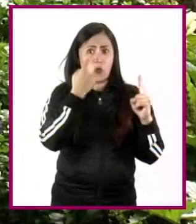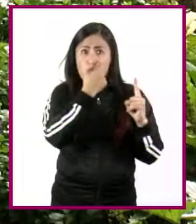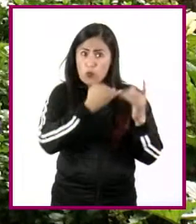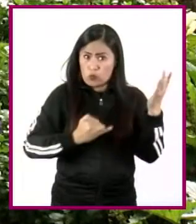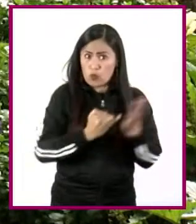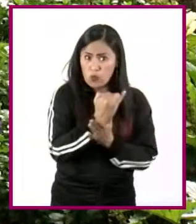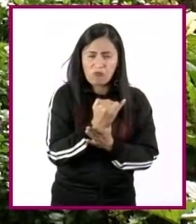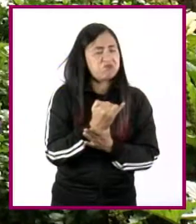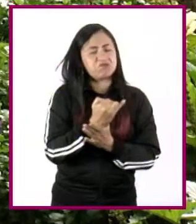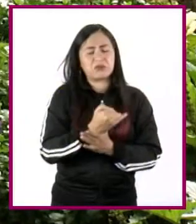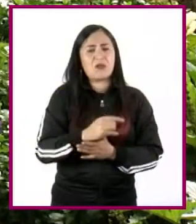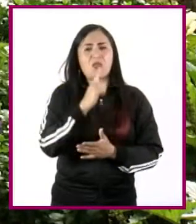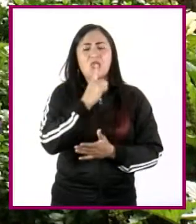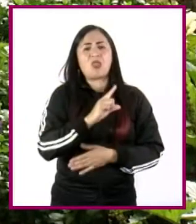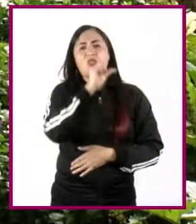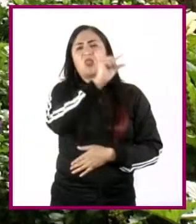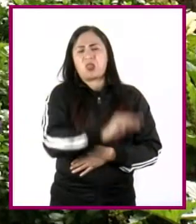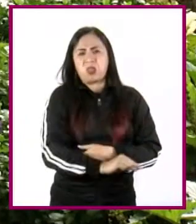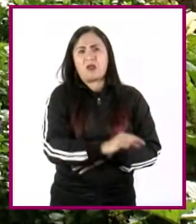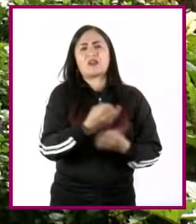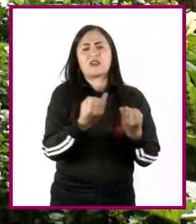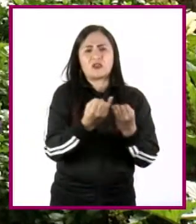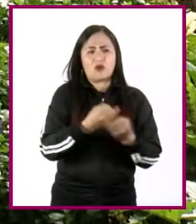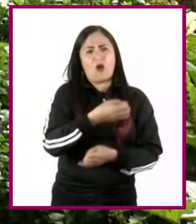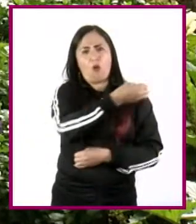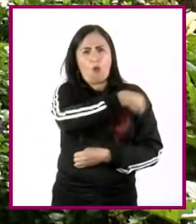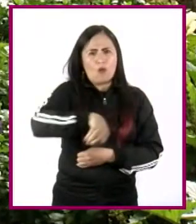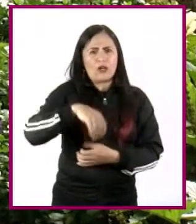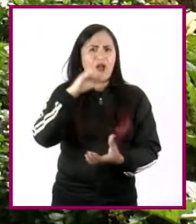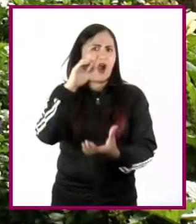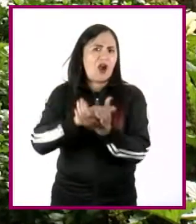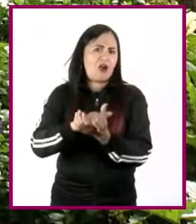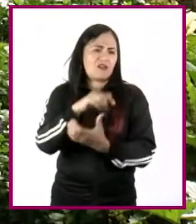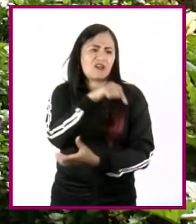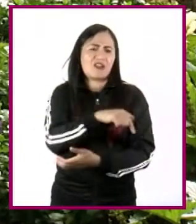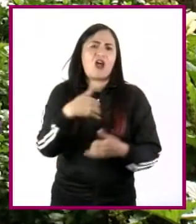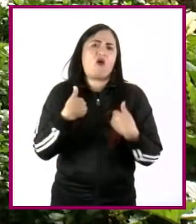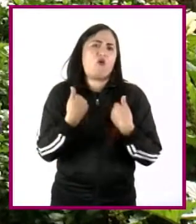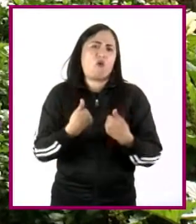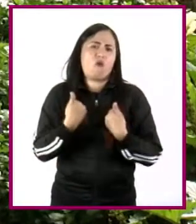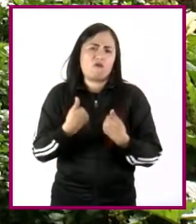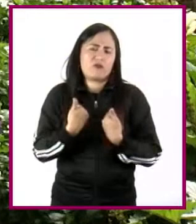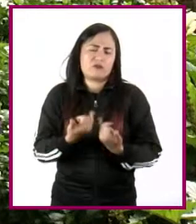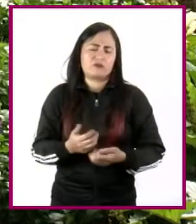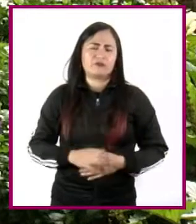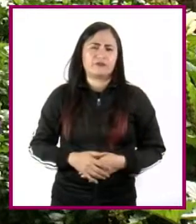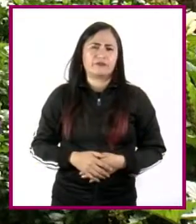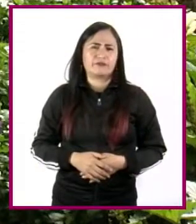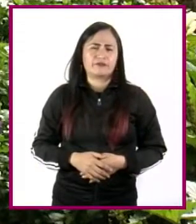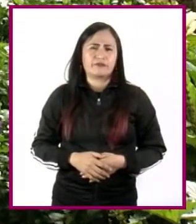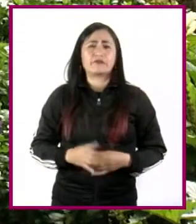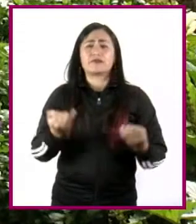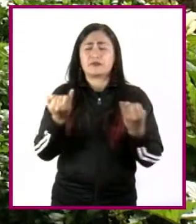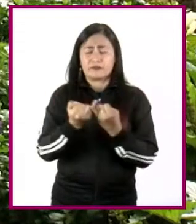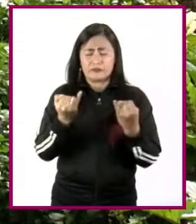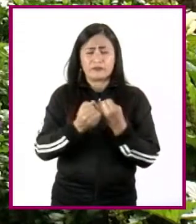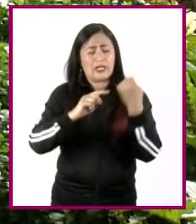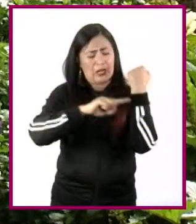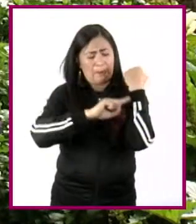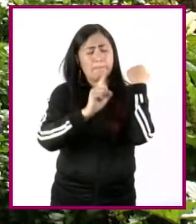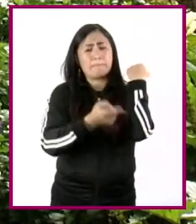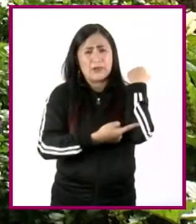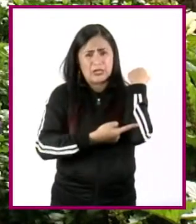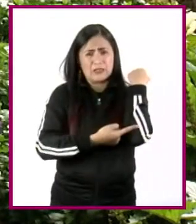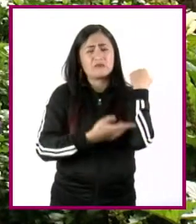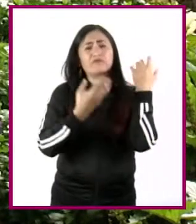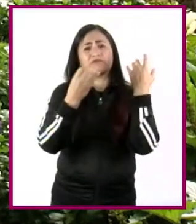Son marginadas y se les obliga a contraer matrimonio a muy temprana edad. En otros casos, el embarazo es producto